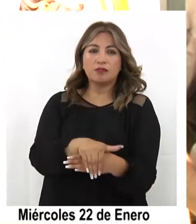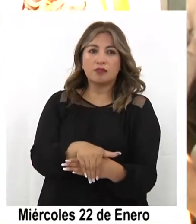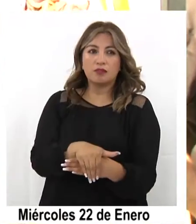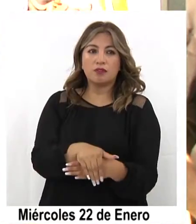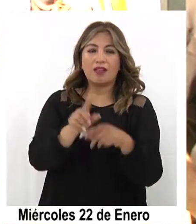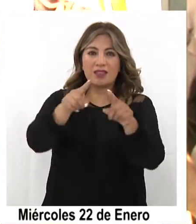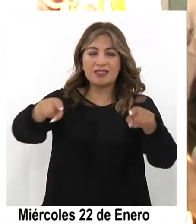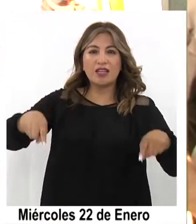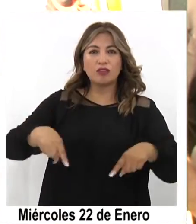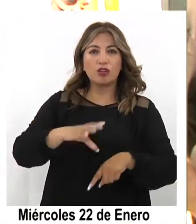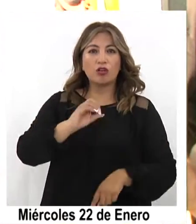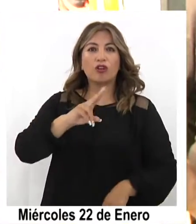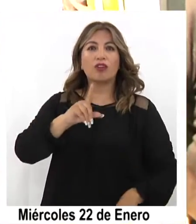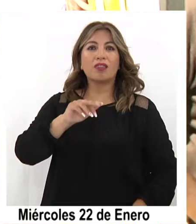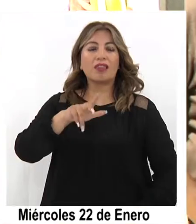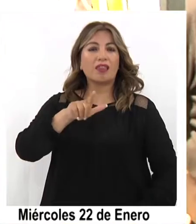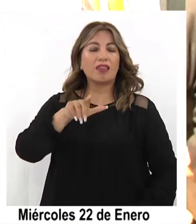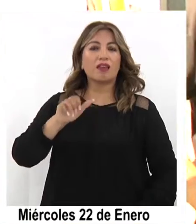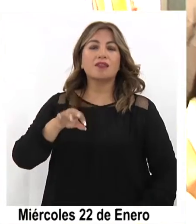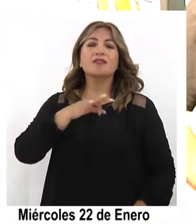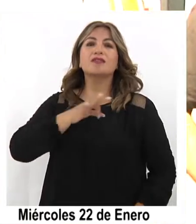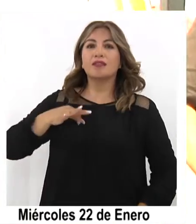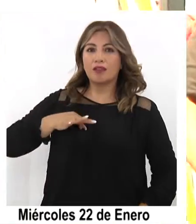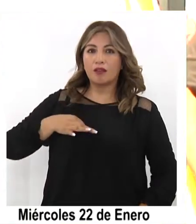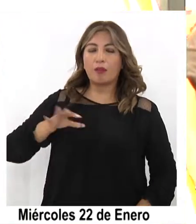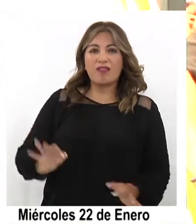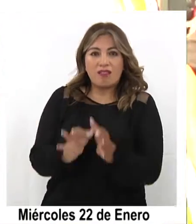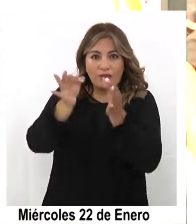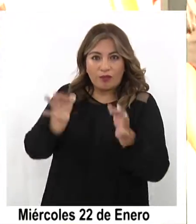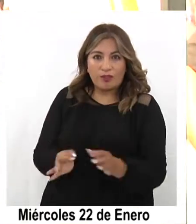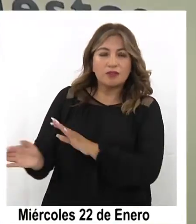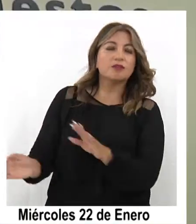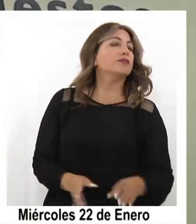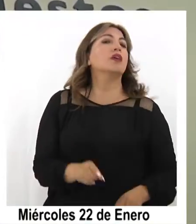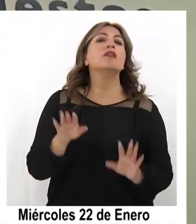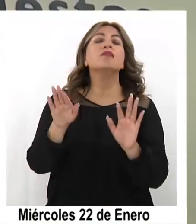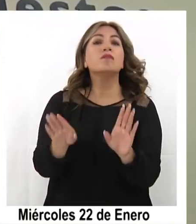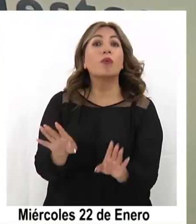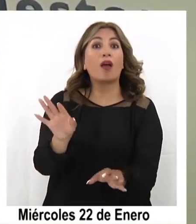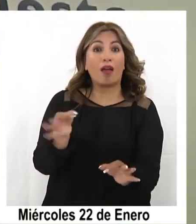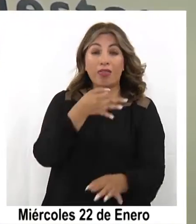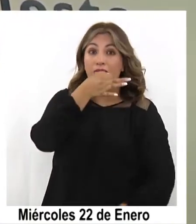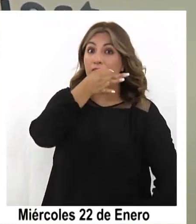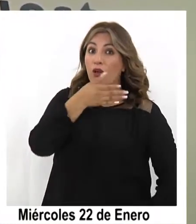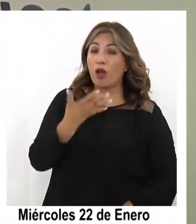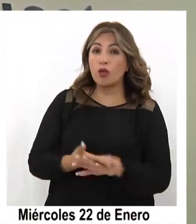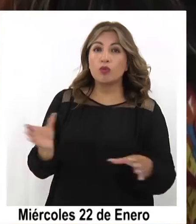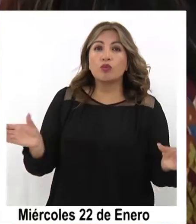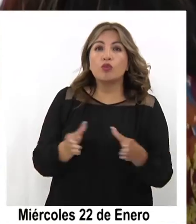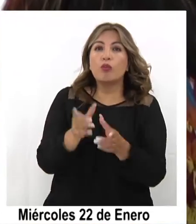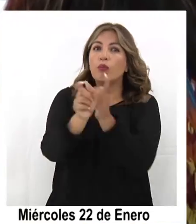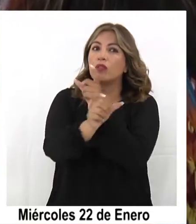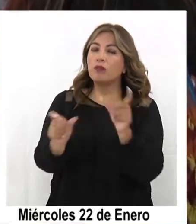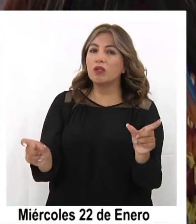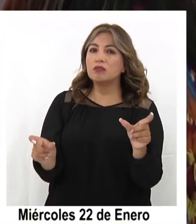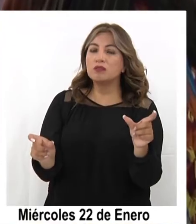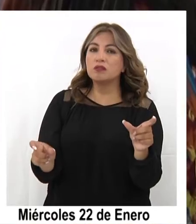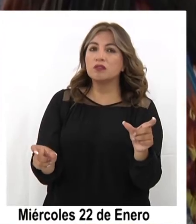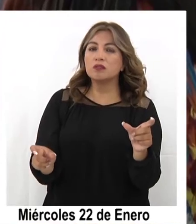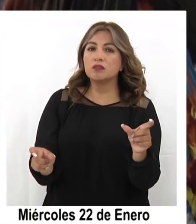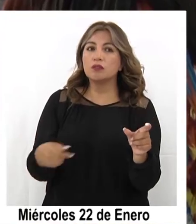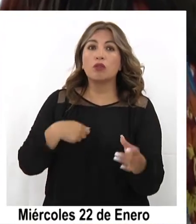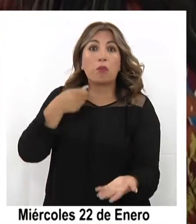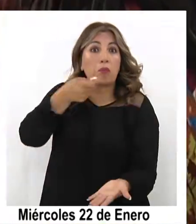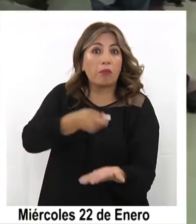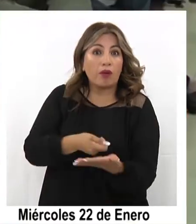4 de la tarde en el Salón Cordillera de la Ceremia de Educación. Es preciso aclarar que hay un grupo de personas que no